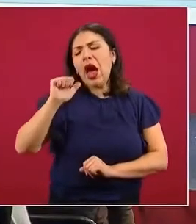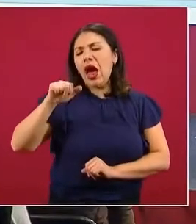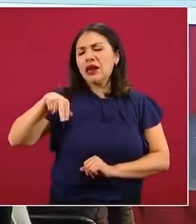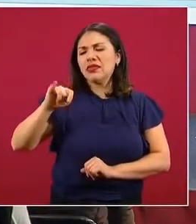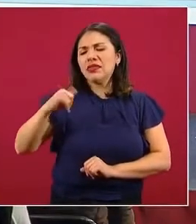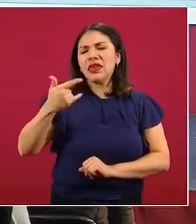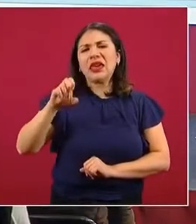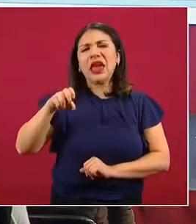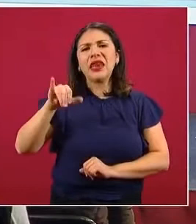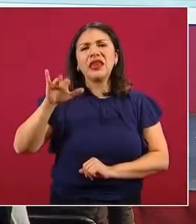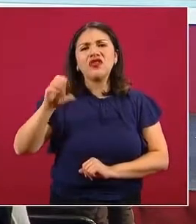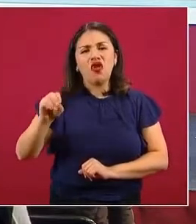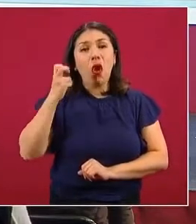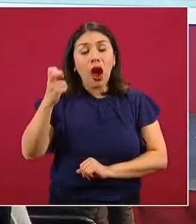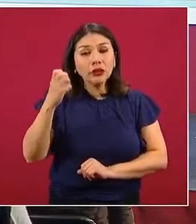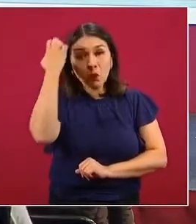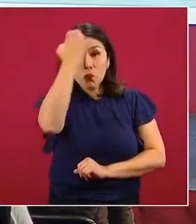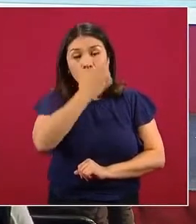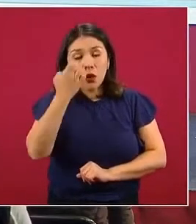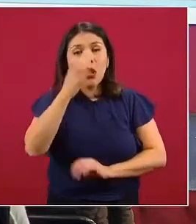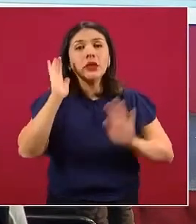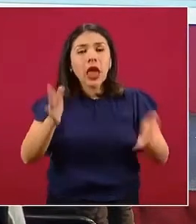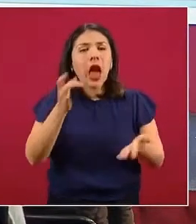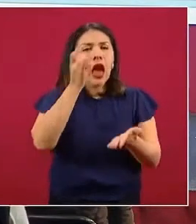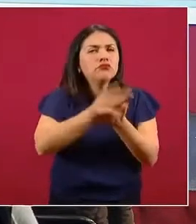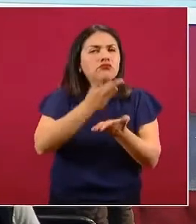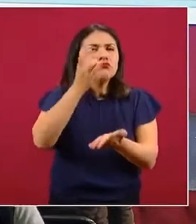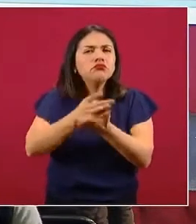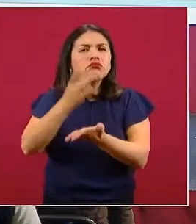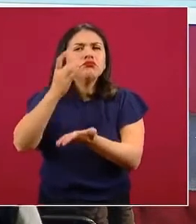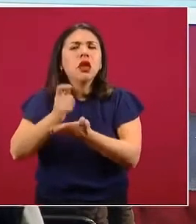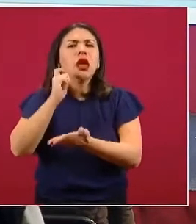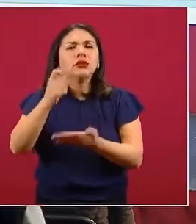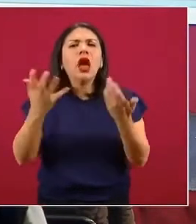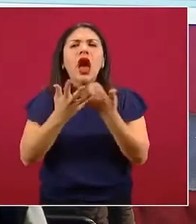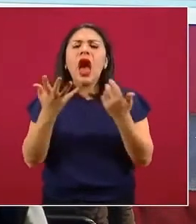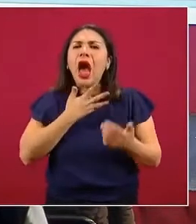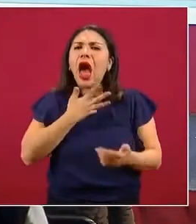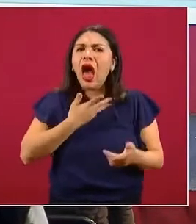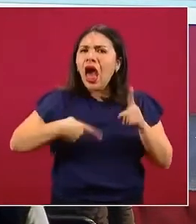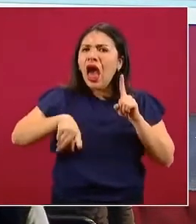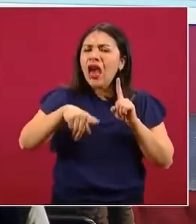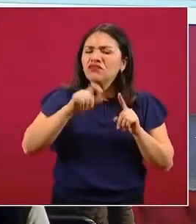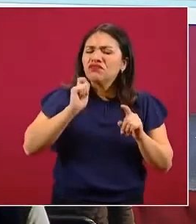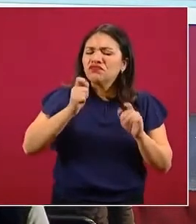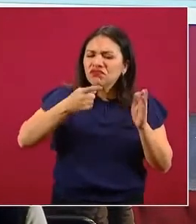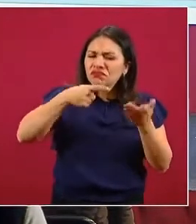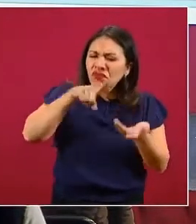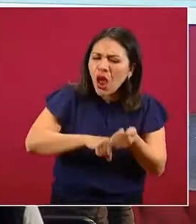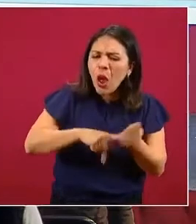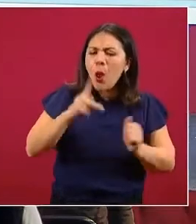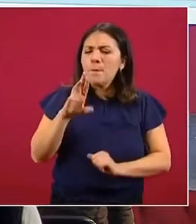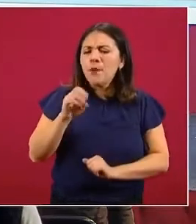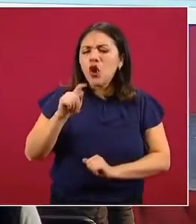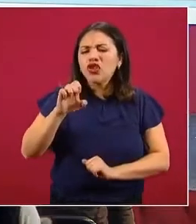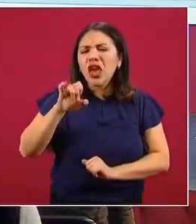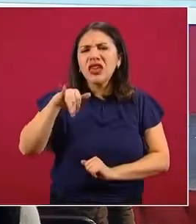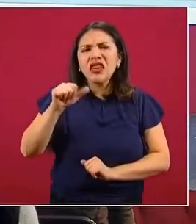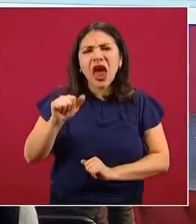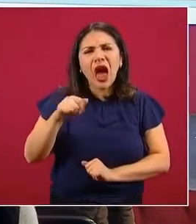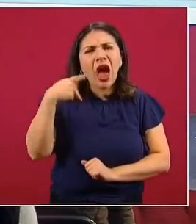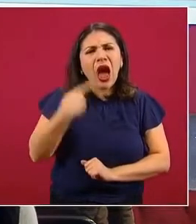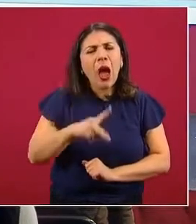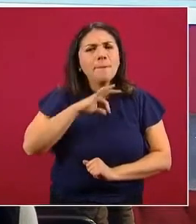antigénicas, pruebas que en su momento identifican proteínas del virus, pueden ser en su gran mayoría